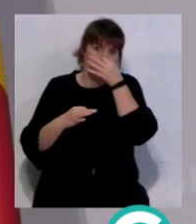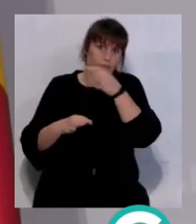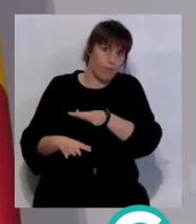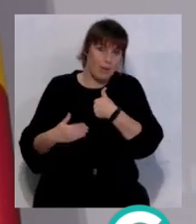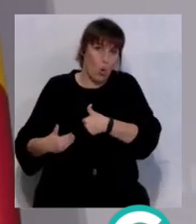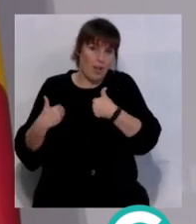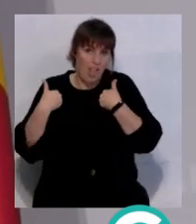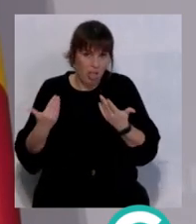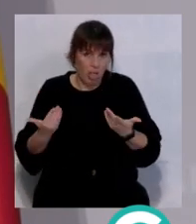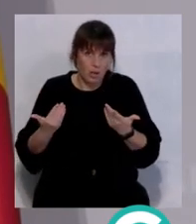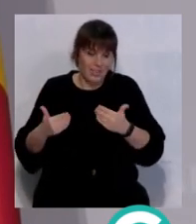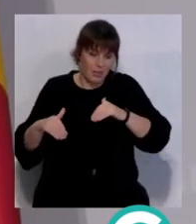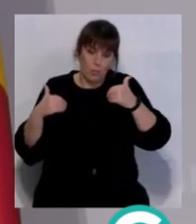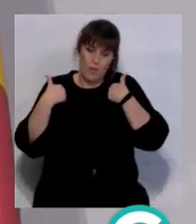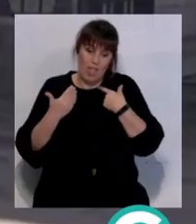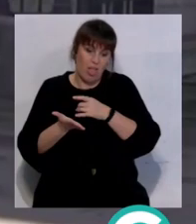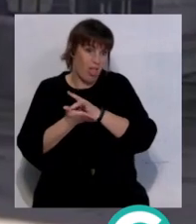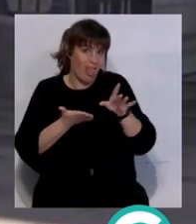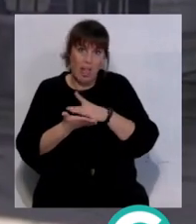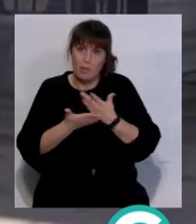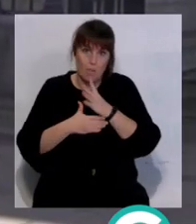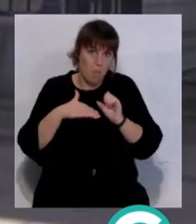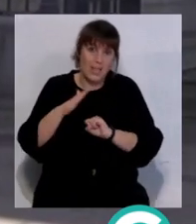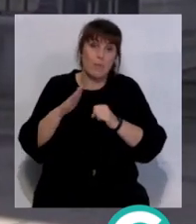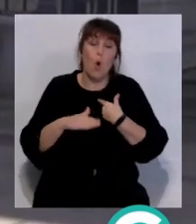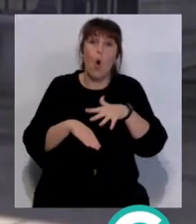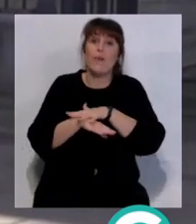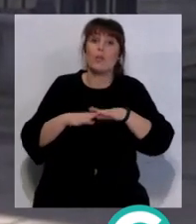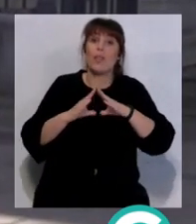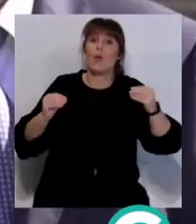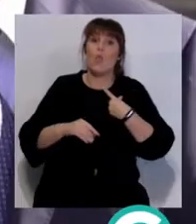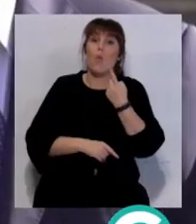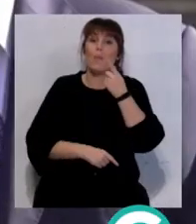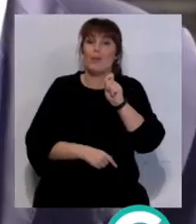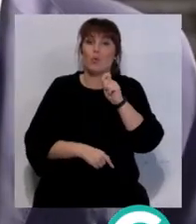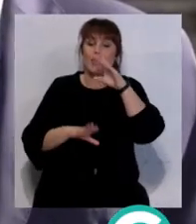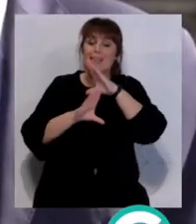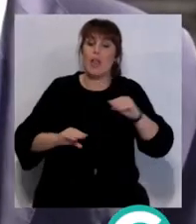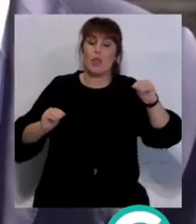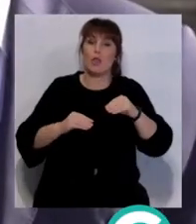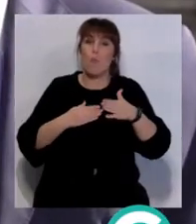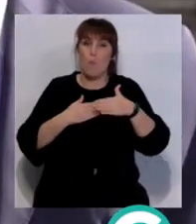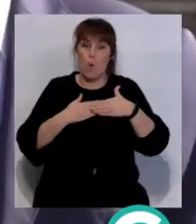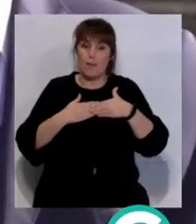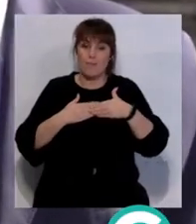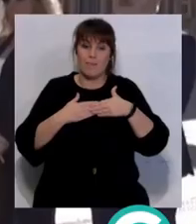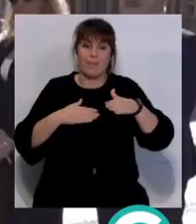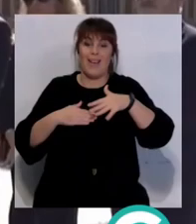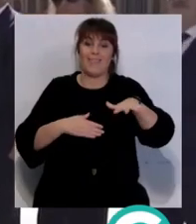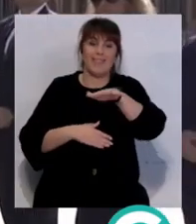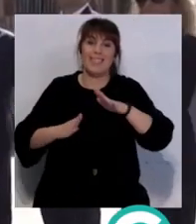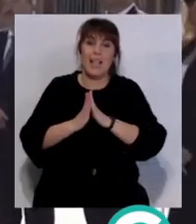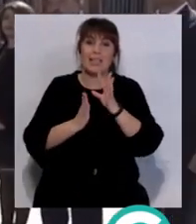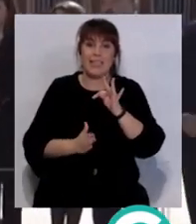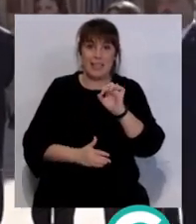depure responsabilidades al máximo nivel. El Gobierno andaluz convocaba minuto de silencio a las puertas de su sede en el Palacio de San Telmo en señal